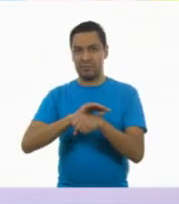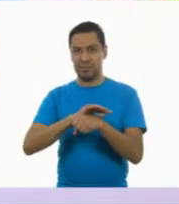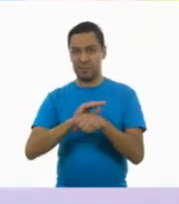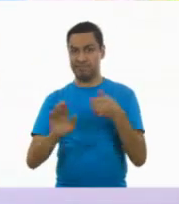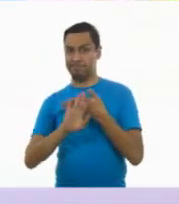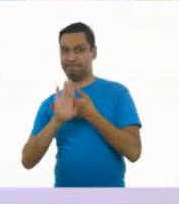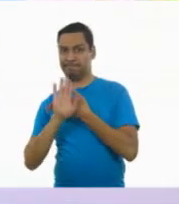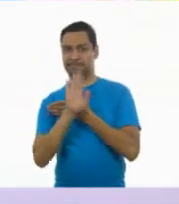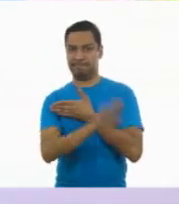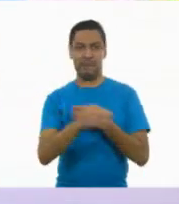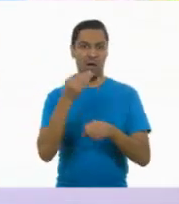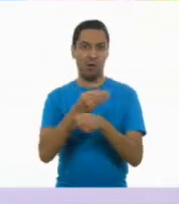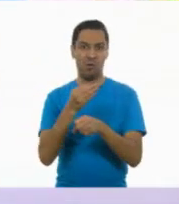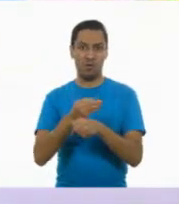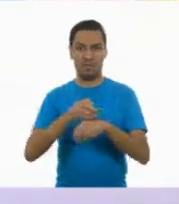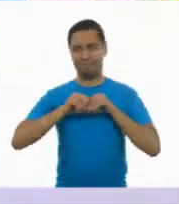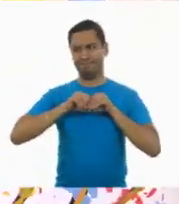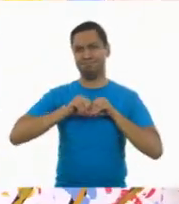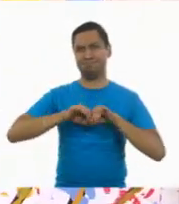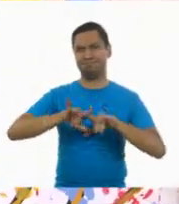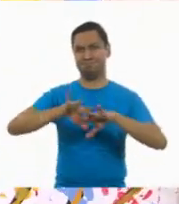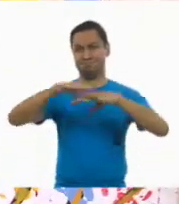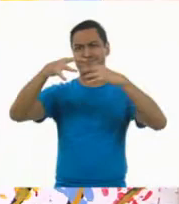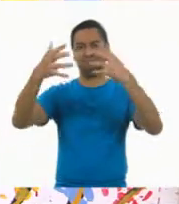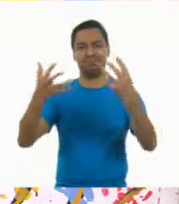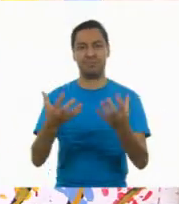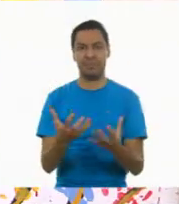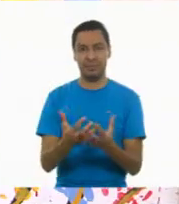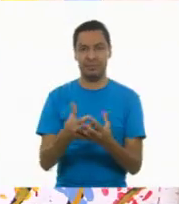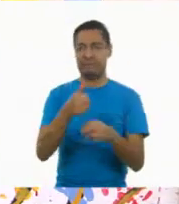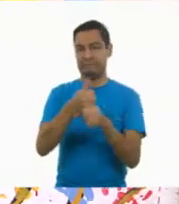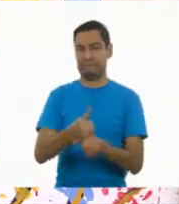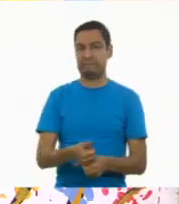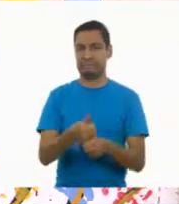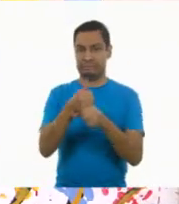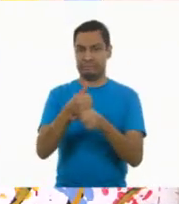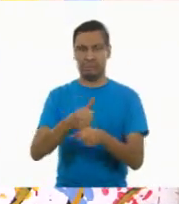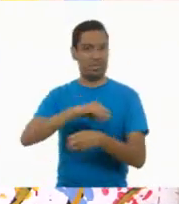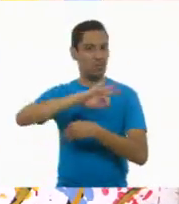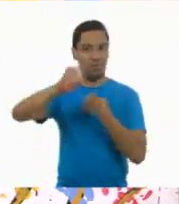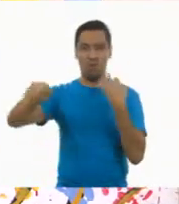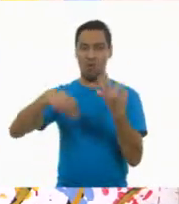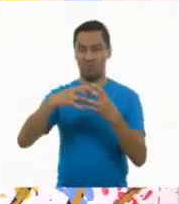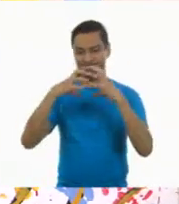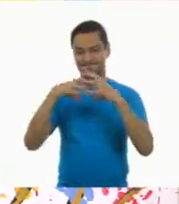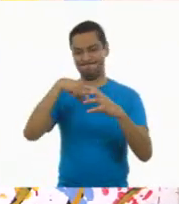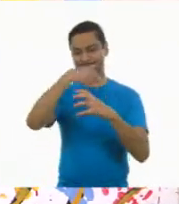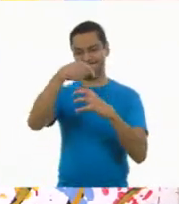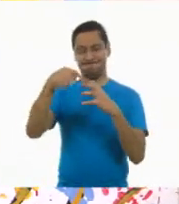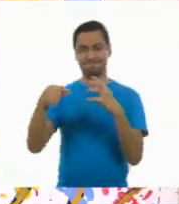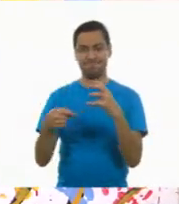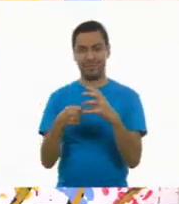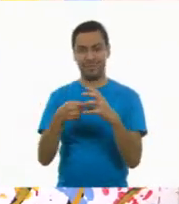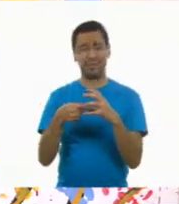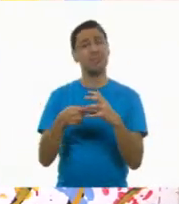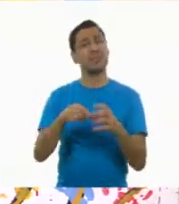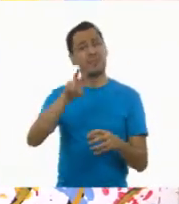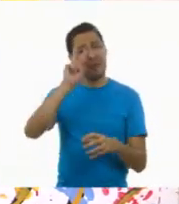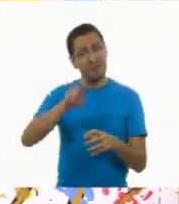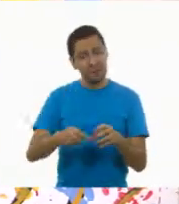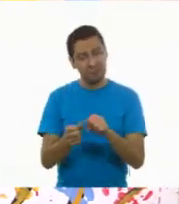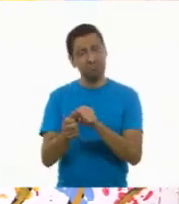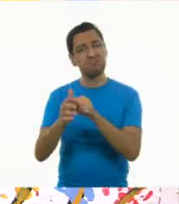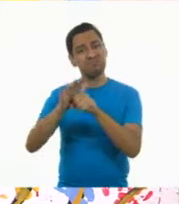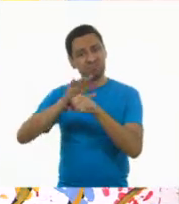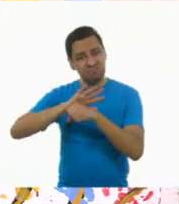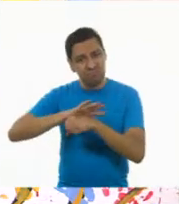que ahorita es una pandemia actual y que estamos sufriendo, pues, aquí en México y en todo el mundo. Sí, a causa de esta pandemia